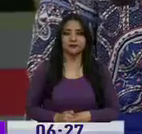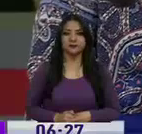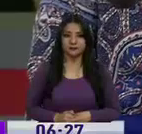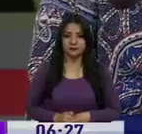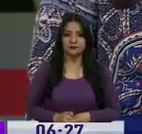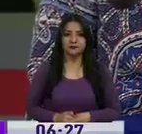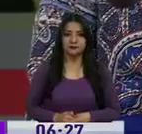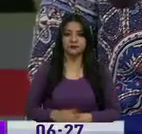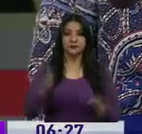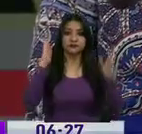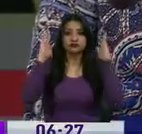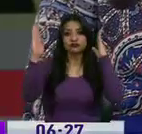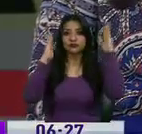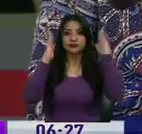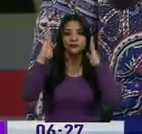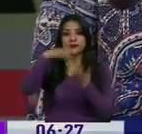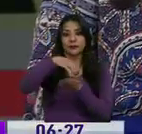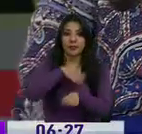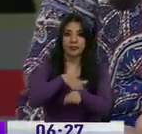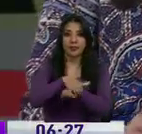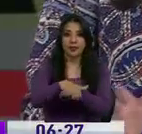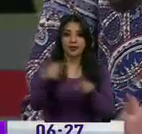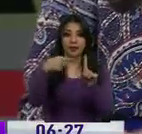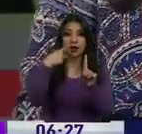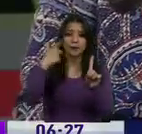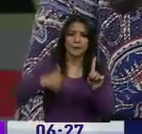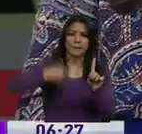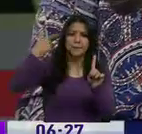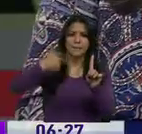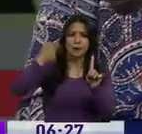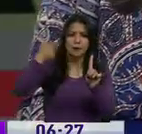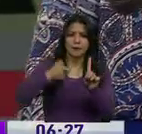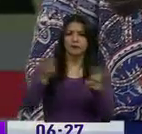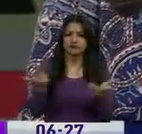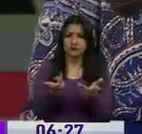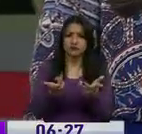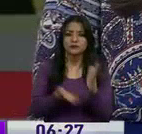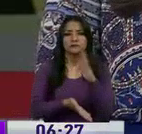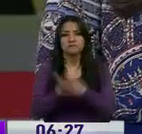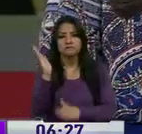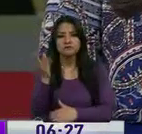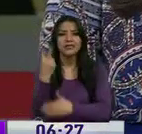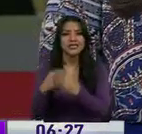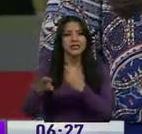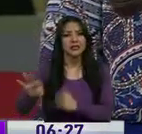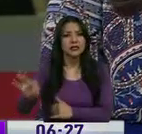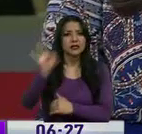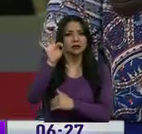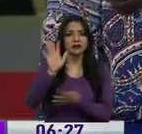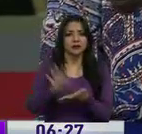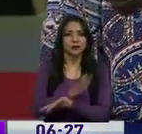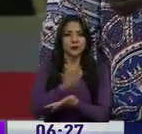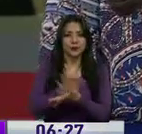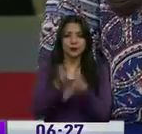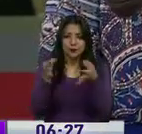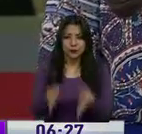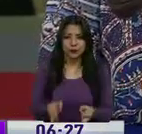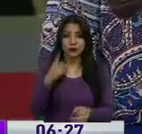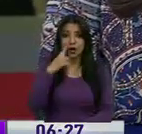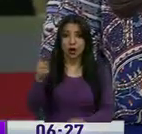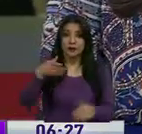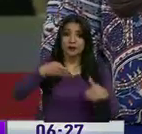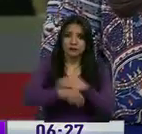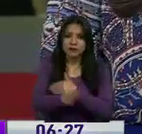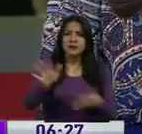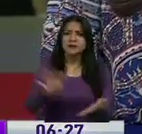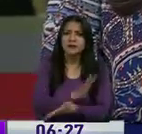babahoyo provincia de los ríos un hombre fue baleado mientras se disponía a retirar a su hijastra de la escuela un sicario ingresó al plantel educativo